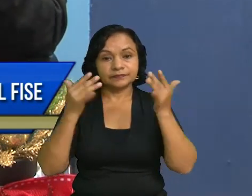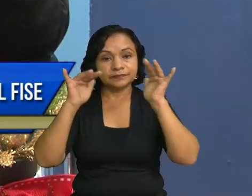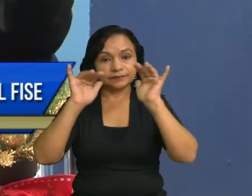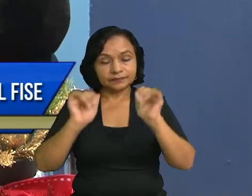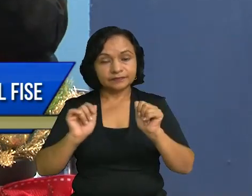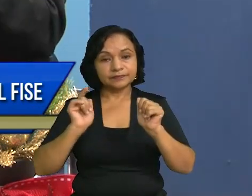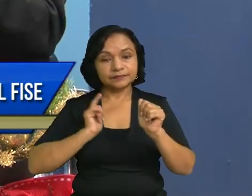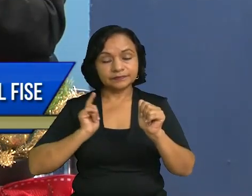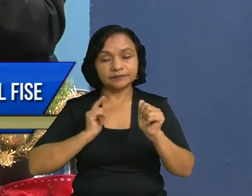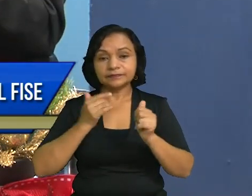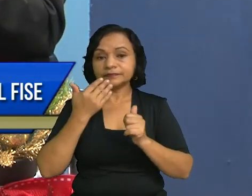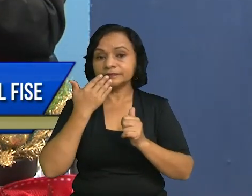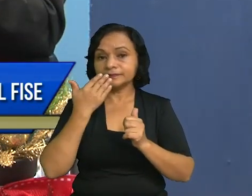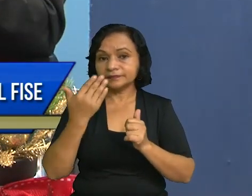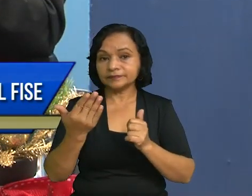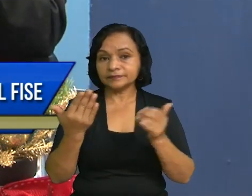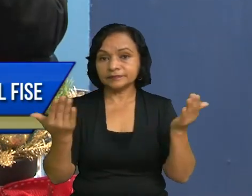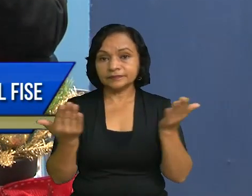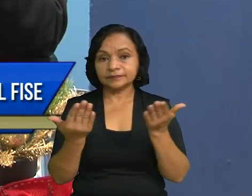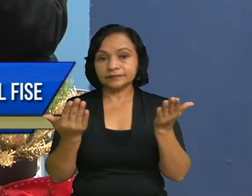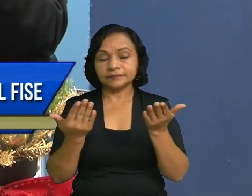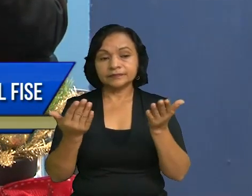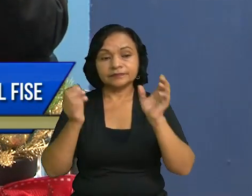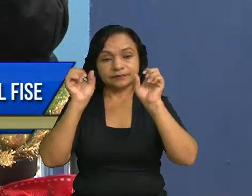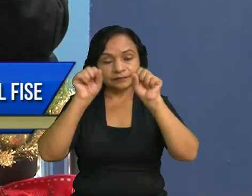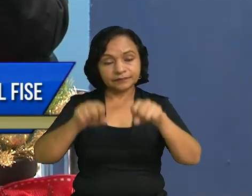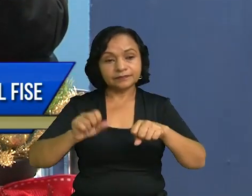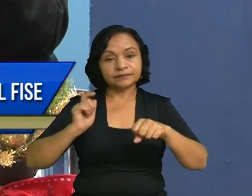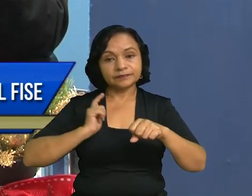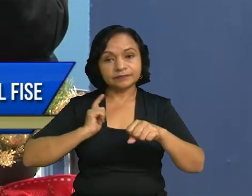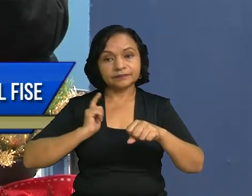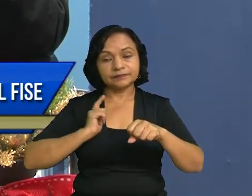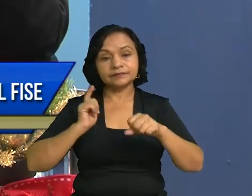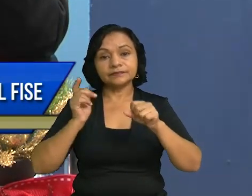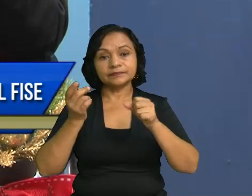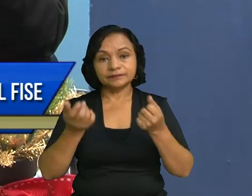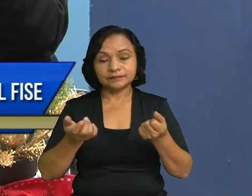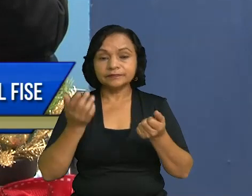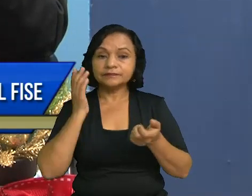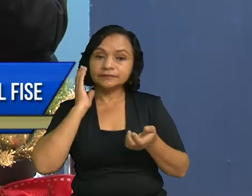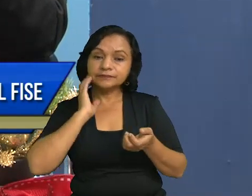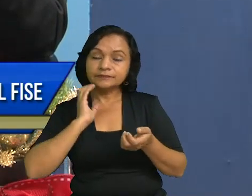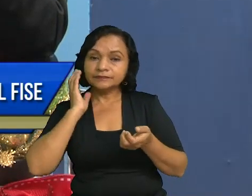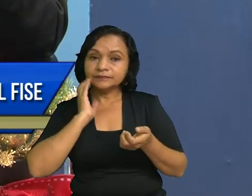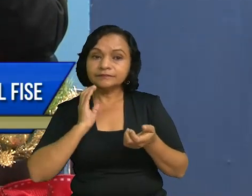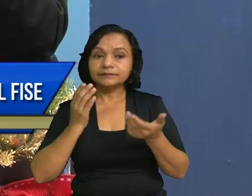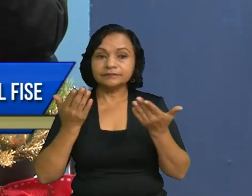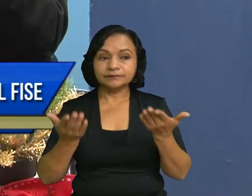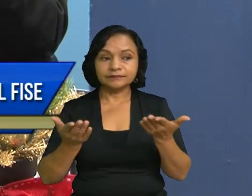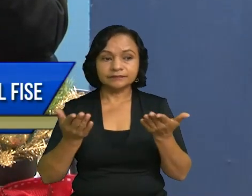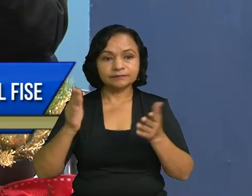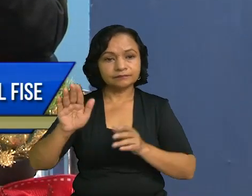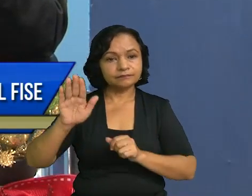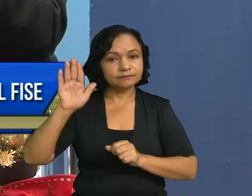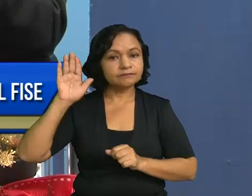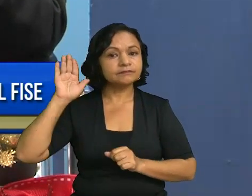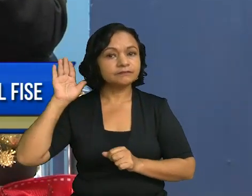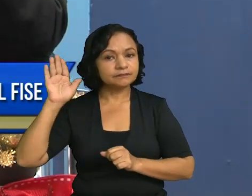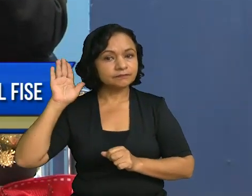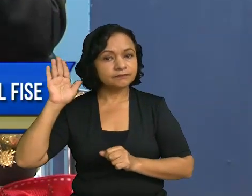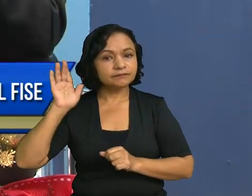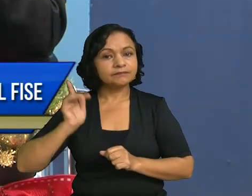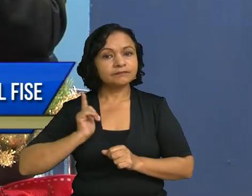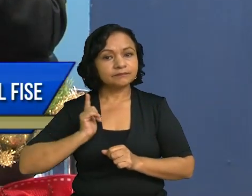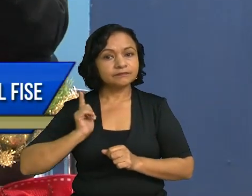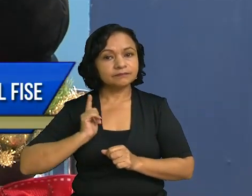lo suficiente capacidad sí sí ya tenemos la experiencia tenemos el compromiso de